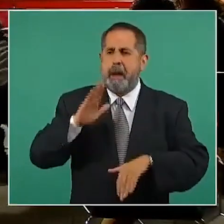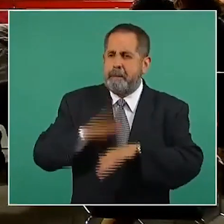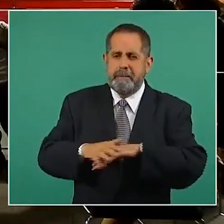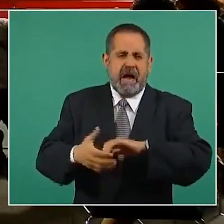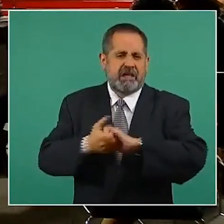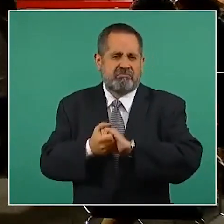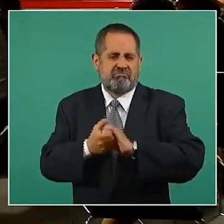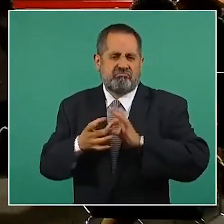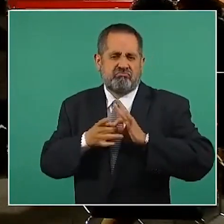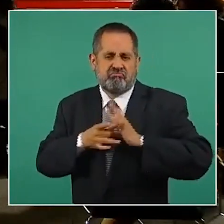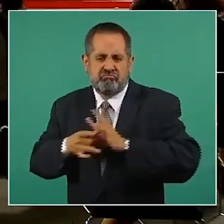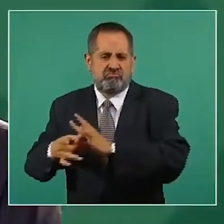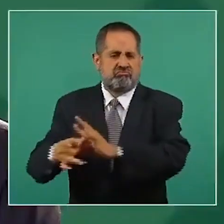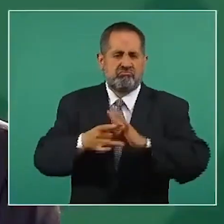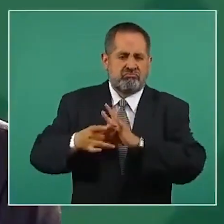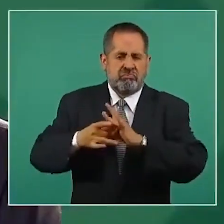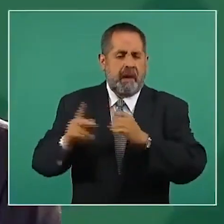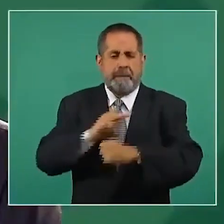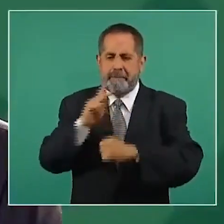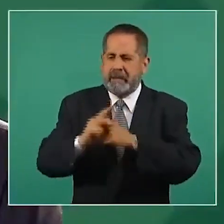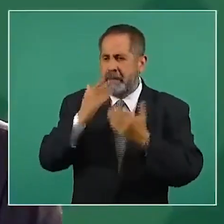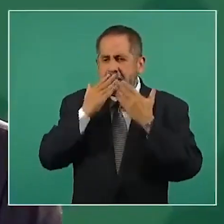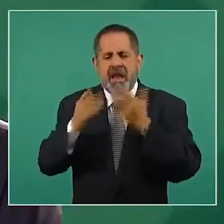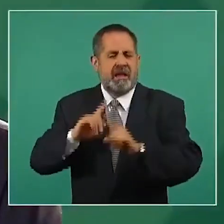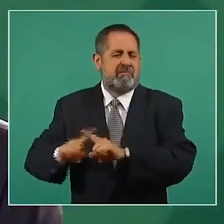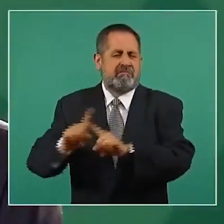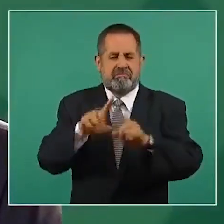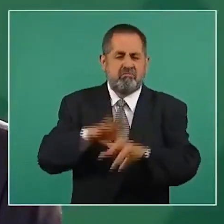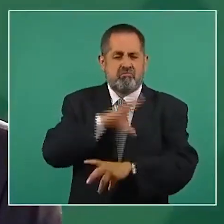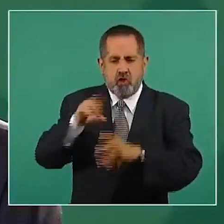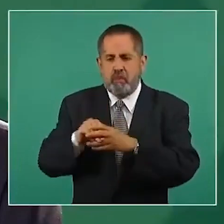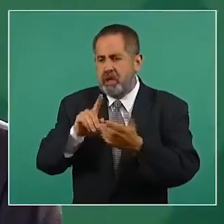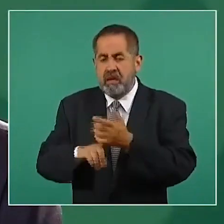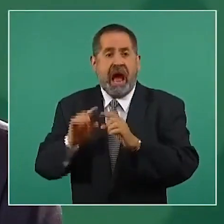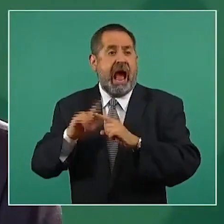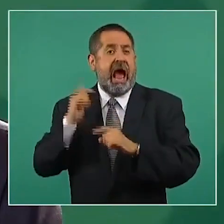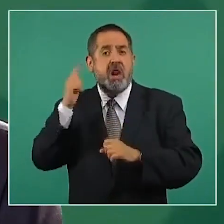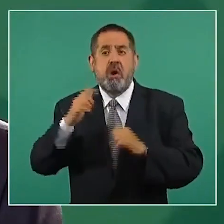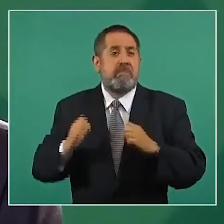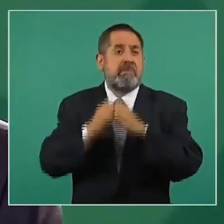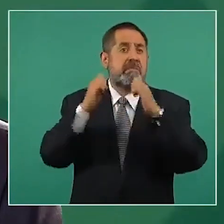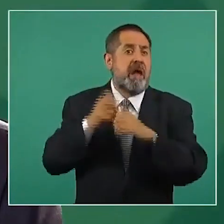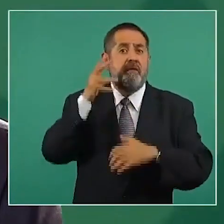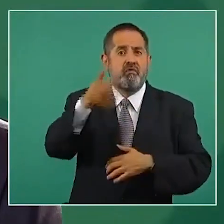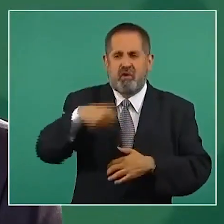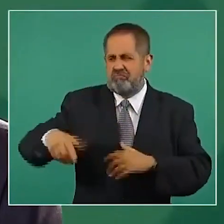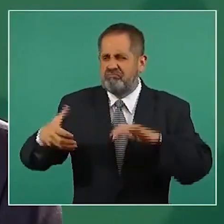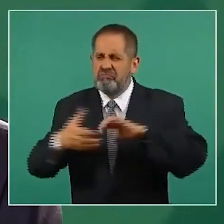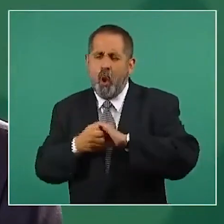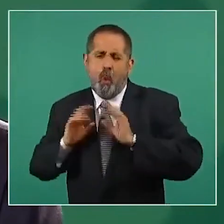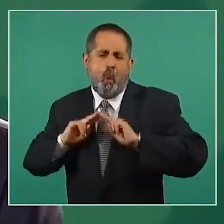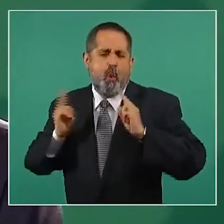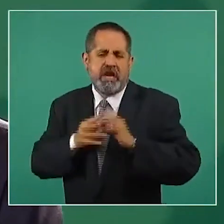mayor fortaleza para el bien del país en cualquier embate, en cualquier situación difícil que enfrentemos en el futuro. Muchas